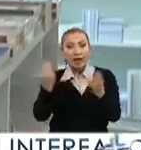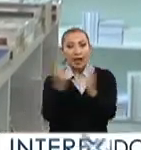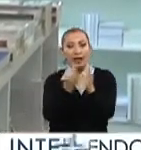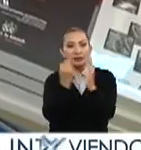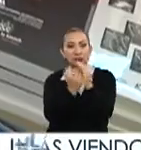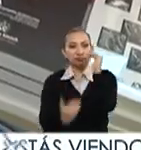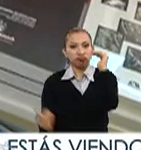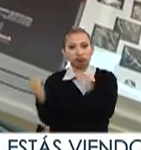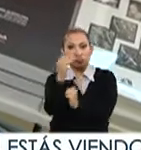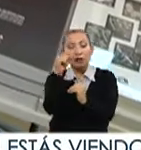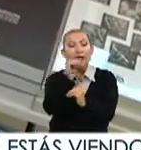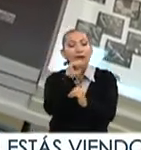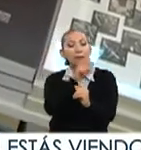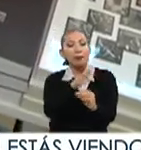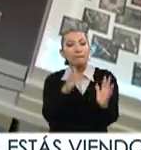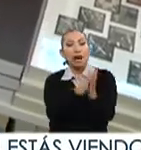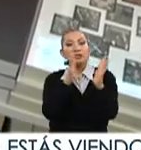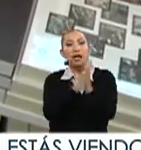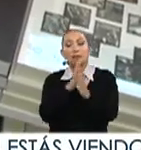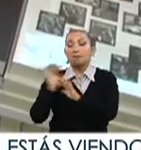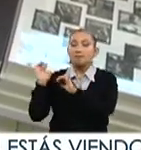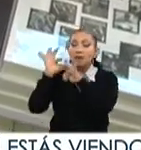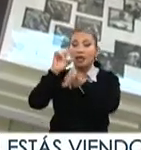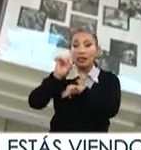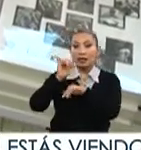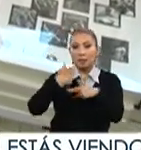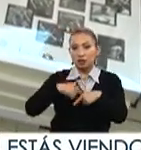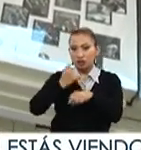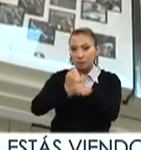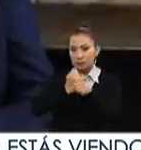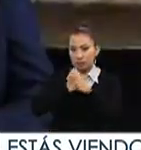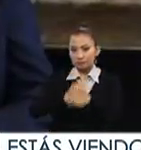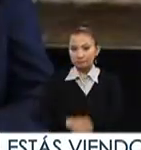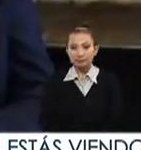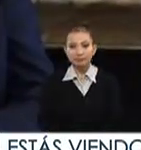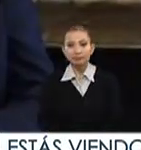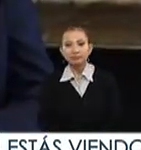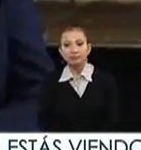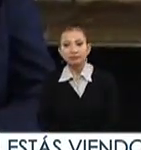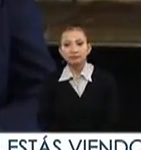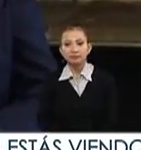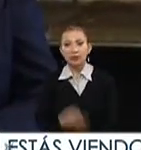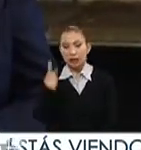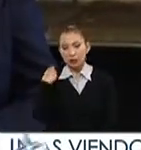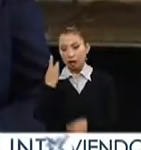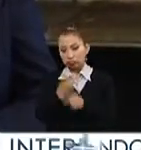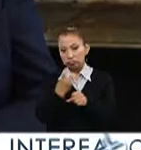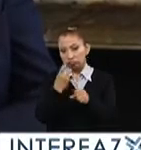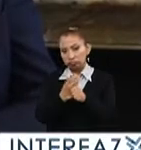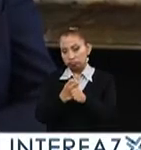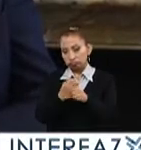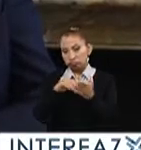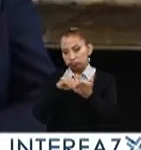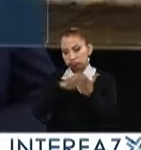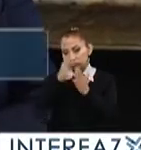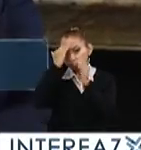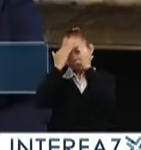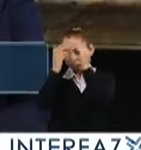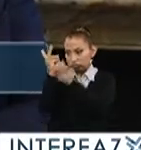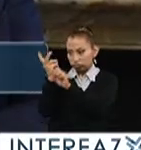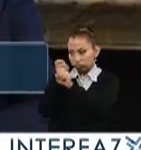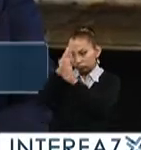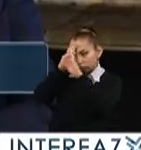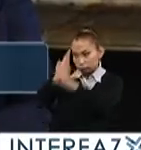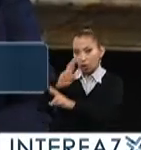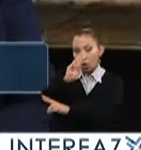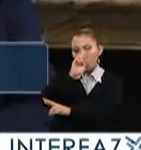clases magistrales y la participación de más de 30 investigadores. A esta segunda cita con el conocimiento como invitada de honor